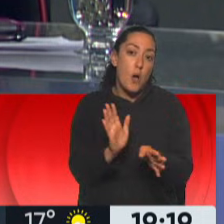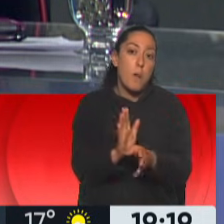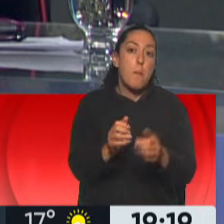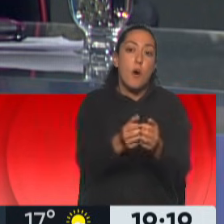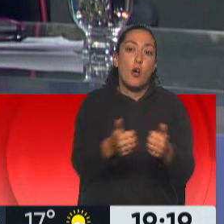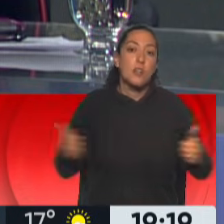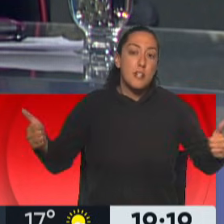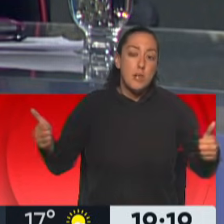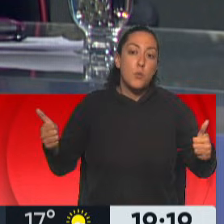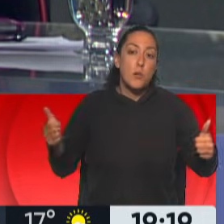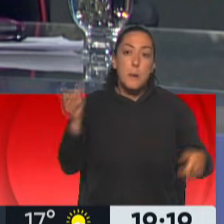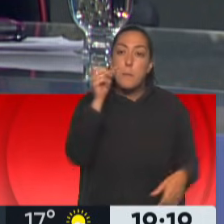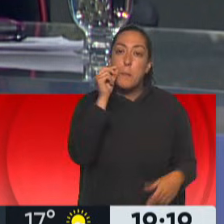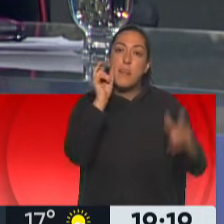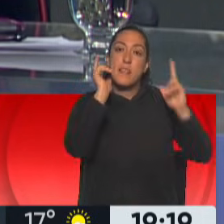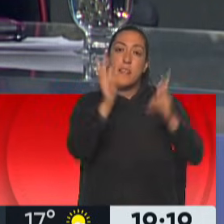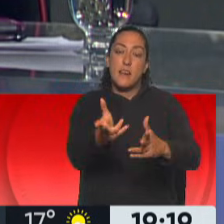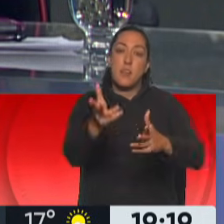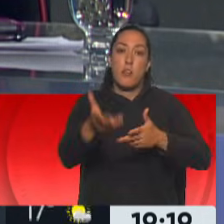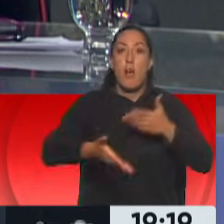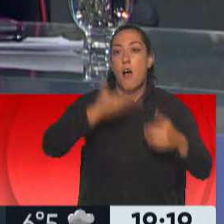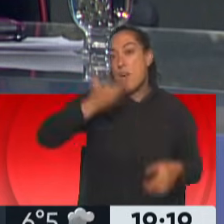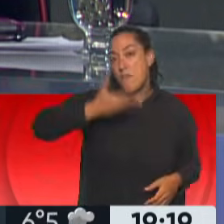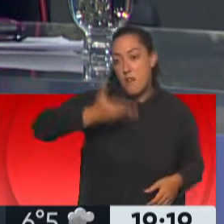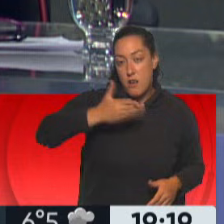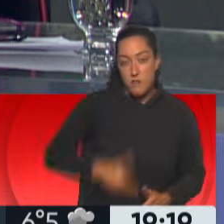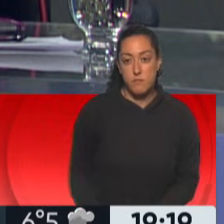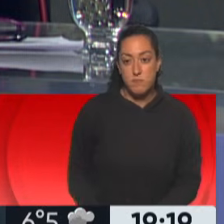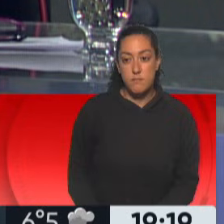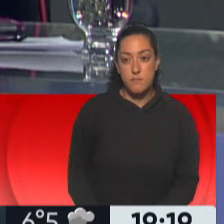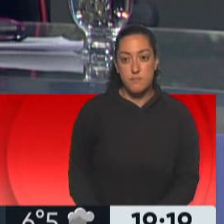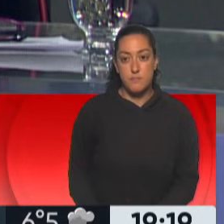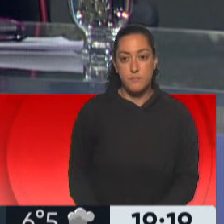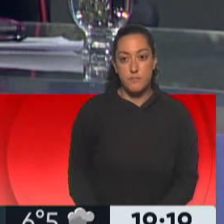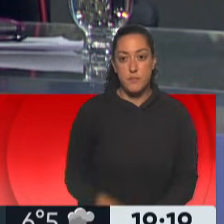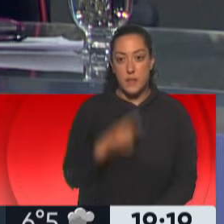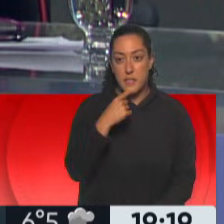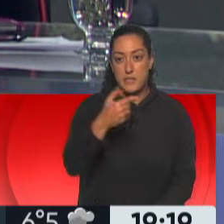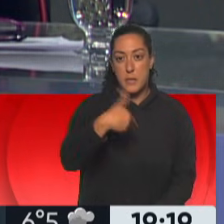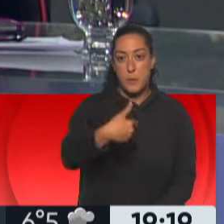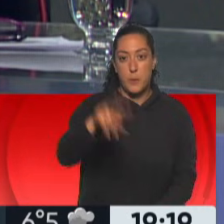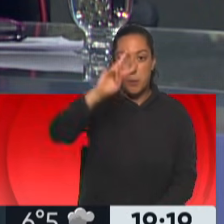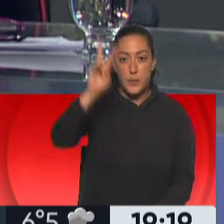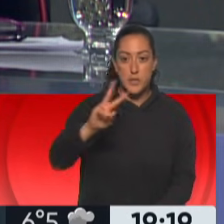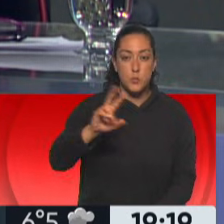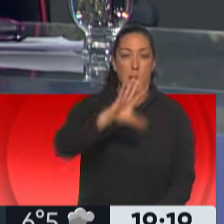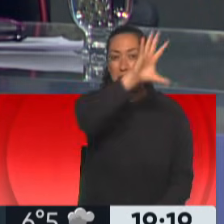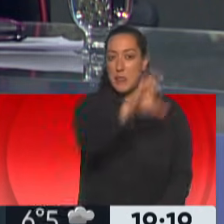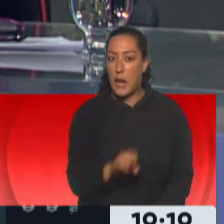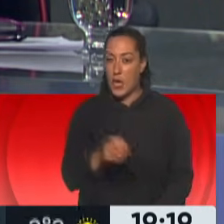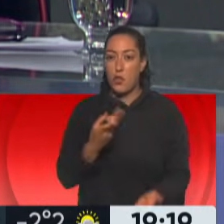hablándole directamente a su papá, y lo que dijo es, lo vamos a traer de vuelta a Venezuela. ¿Qué